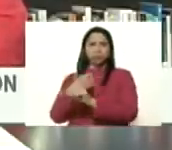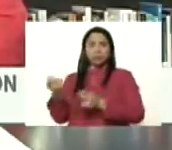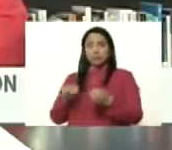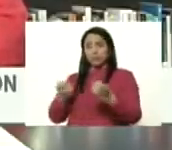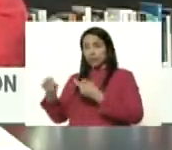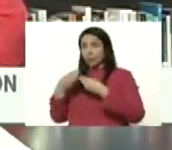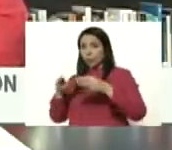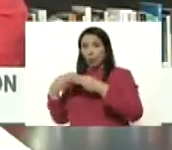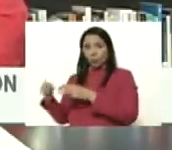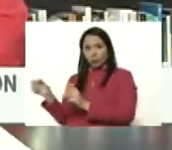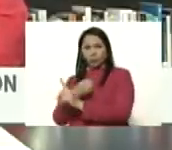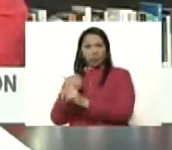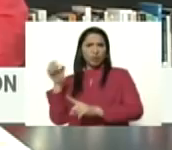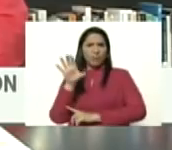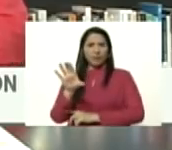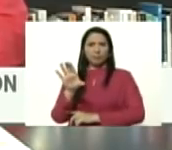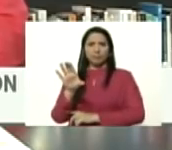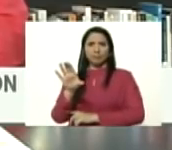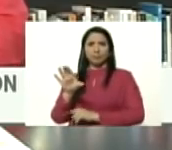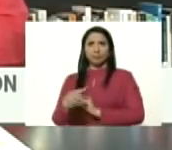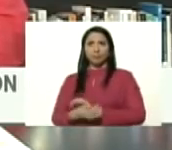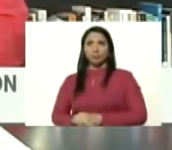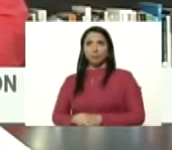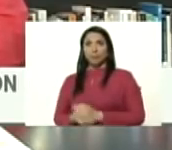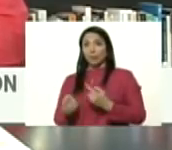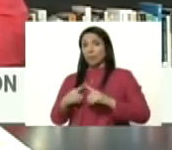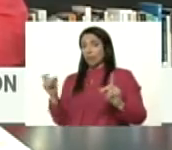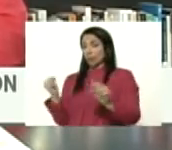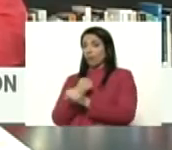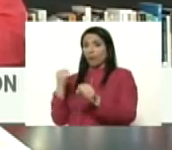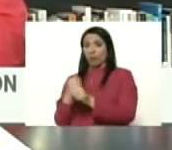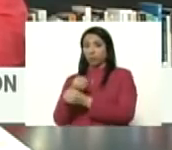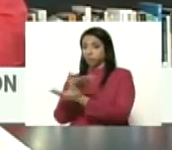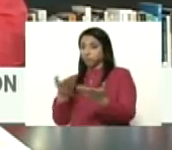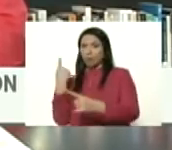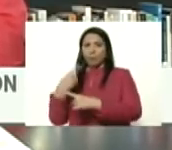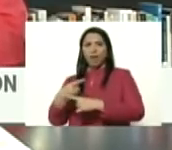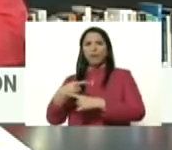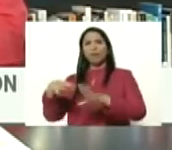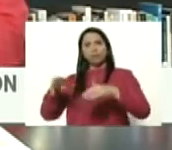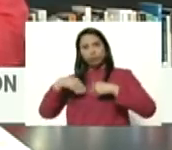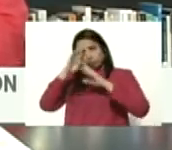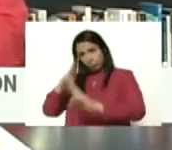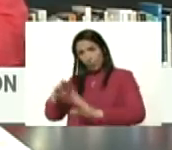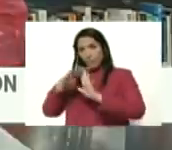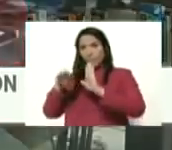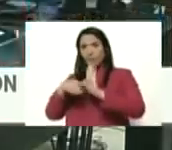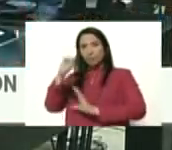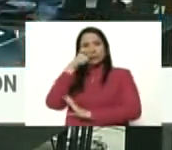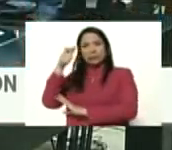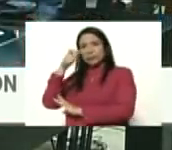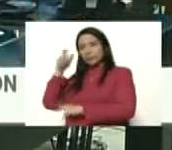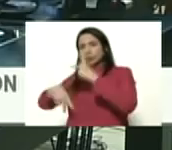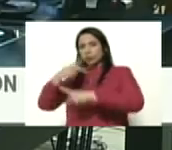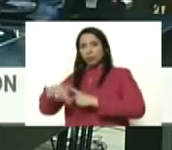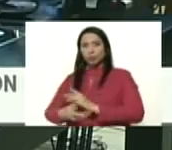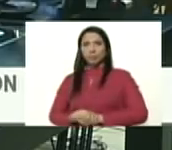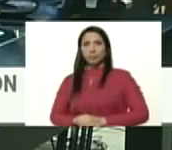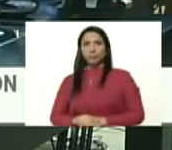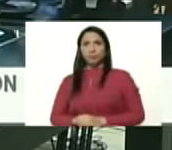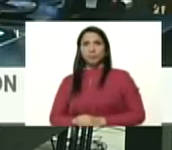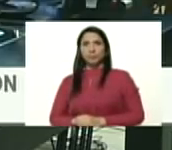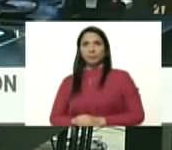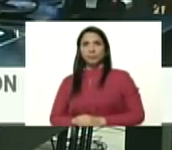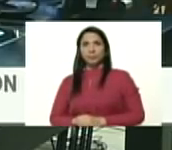públicos, para sabotear el país. Así que la clase obrera tiene que cumplir su papel de vigilante de los procesos.